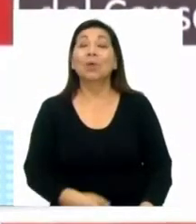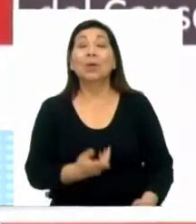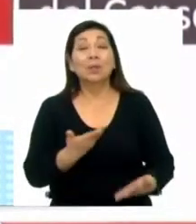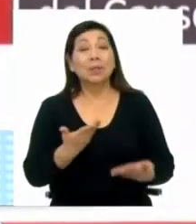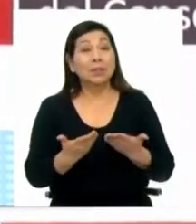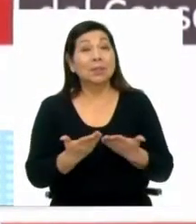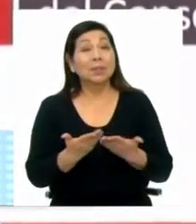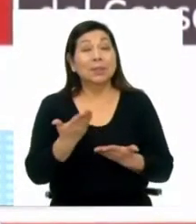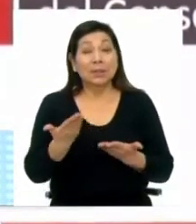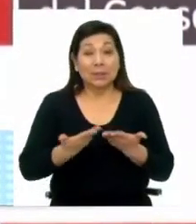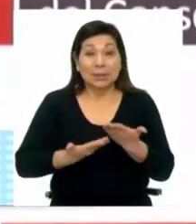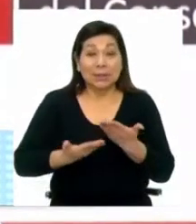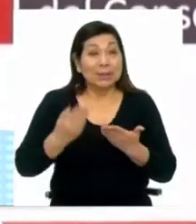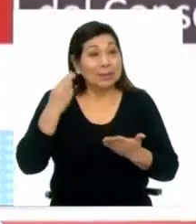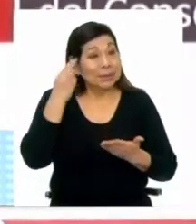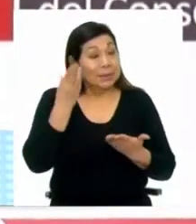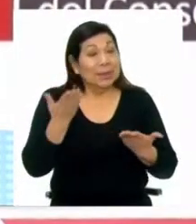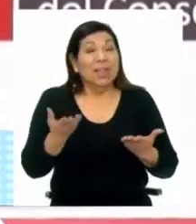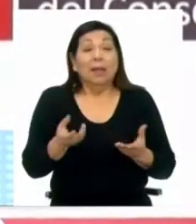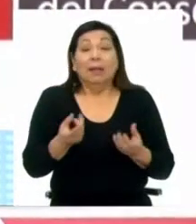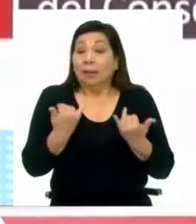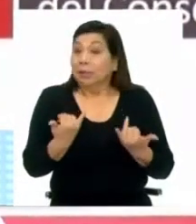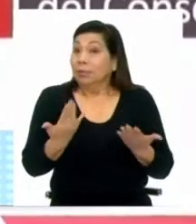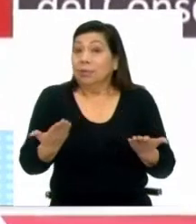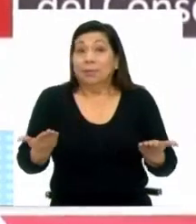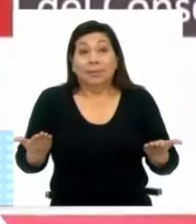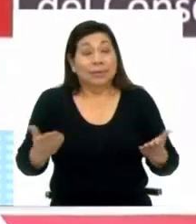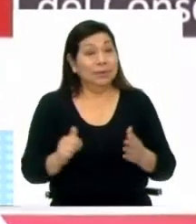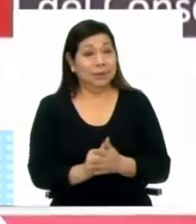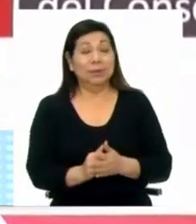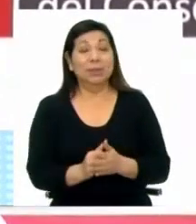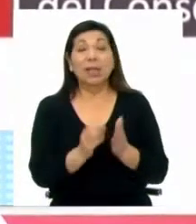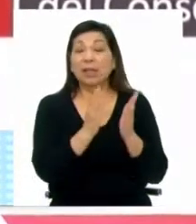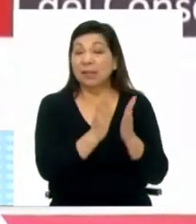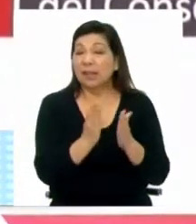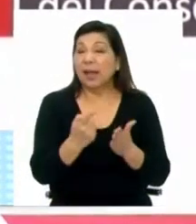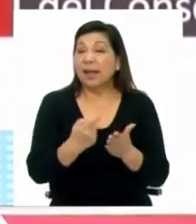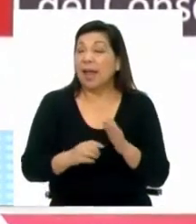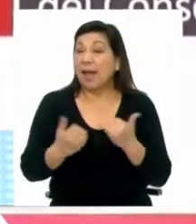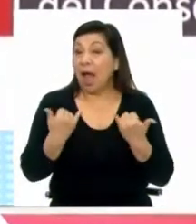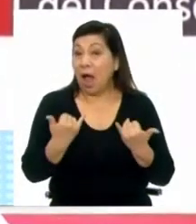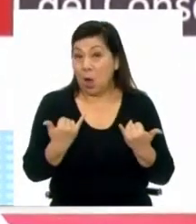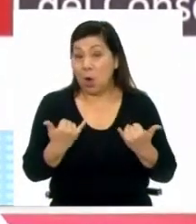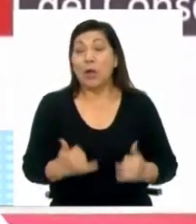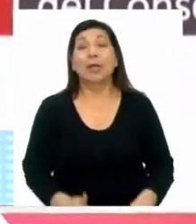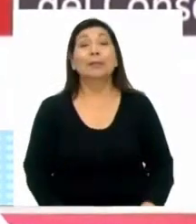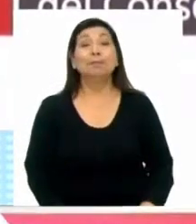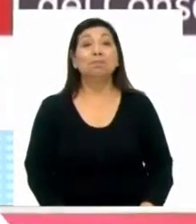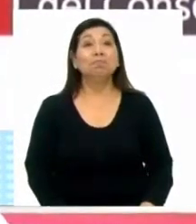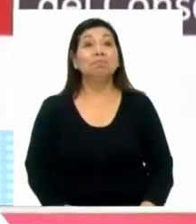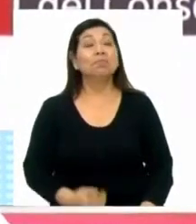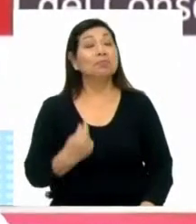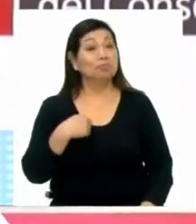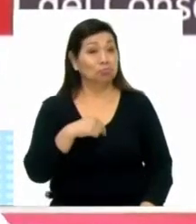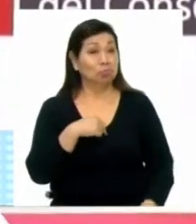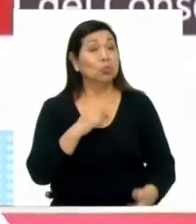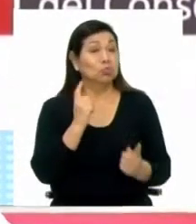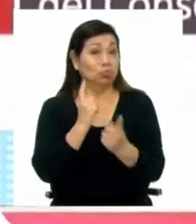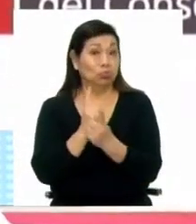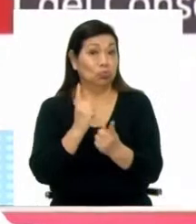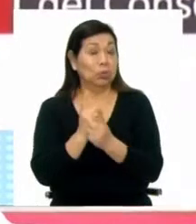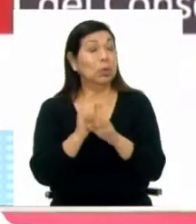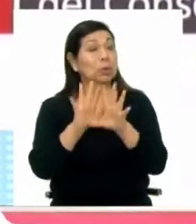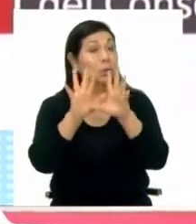la situación ameritaba tomar este tipo de determinaciones. En este momento nosotros nos